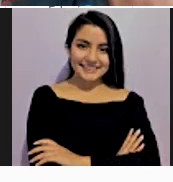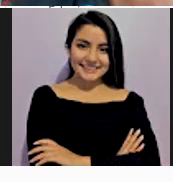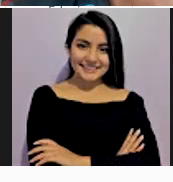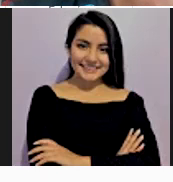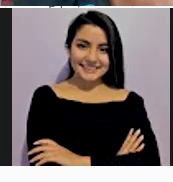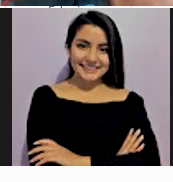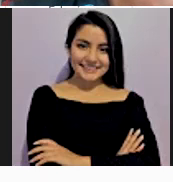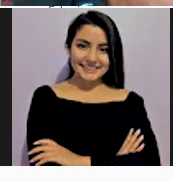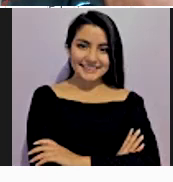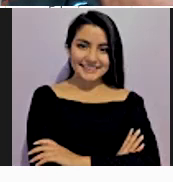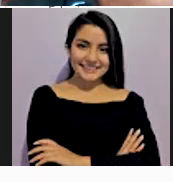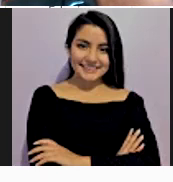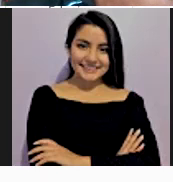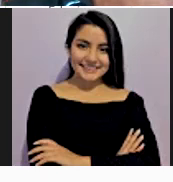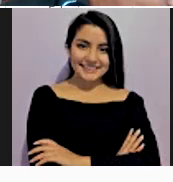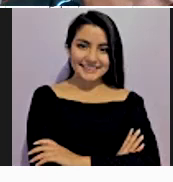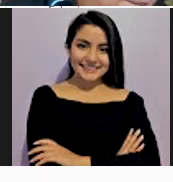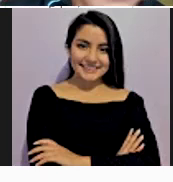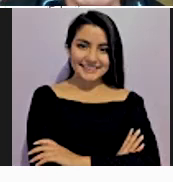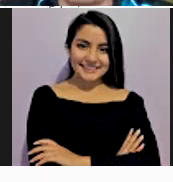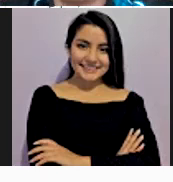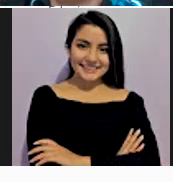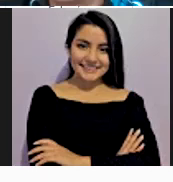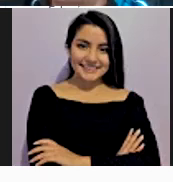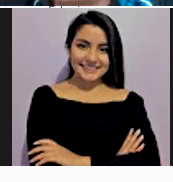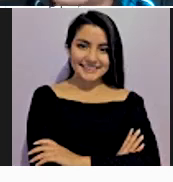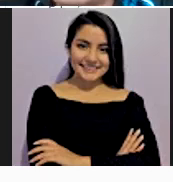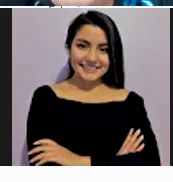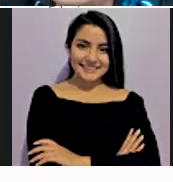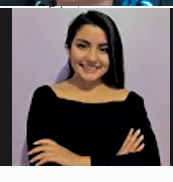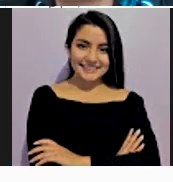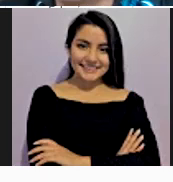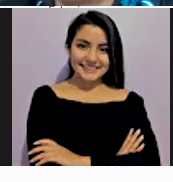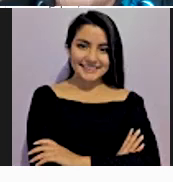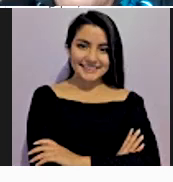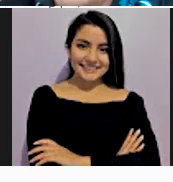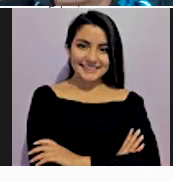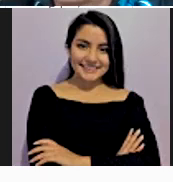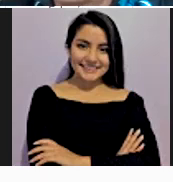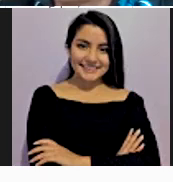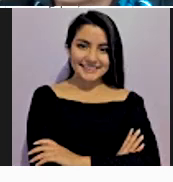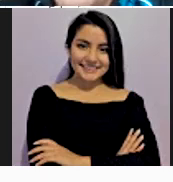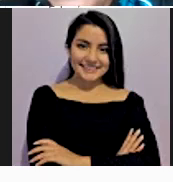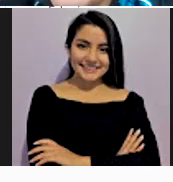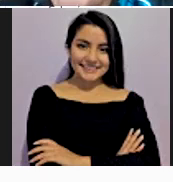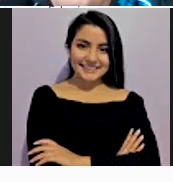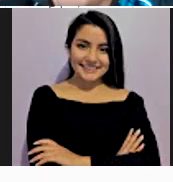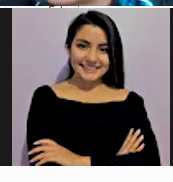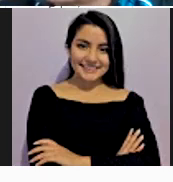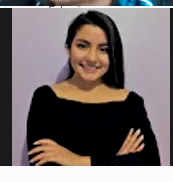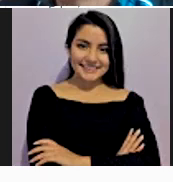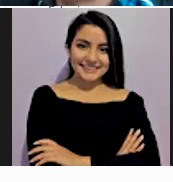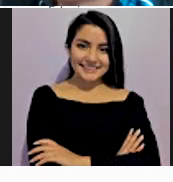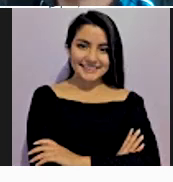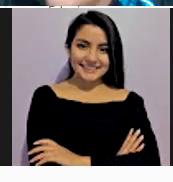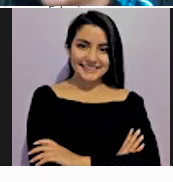No recuerdo el número, pero Pame, Dios mío. Vea, el método nacional dice que, verá, y está escrito en mi libro,